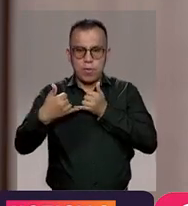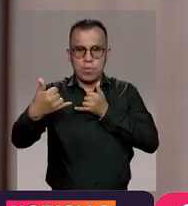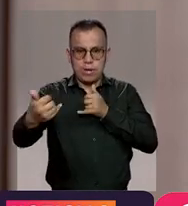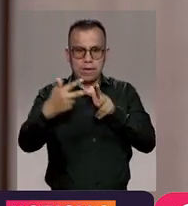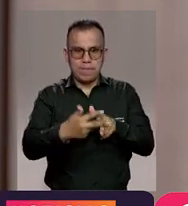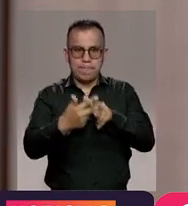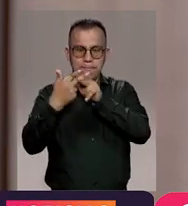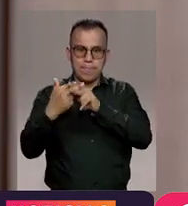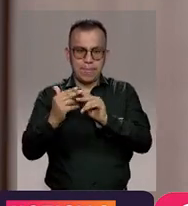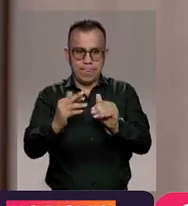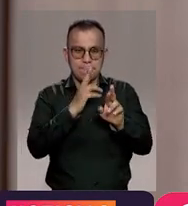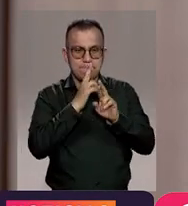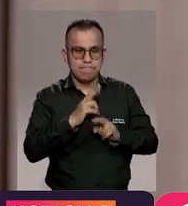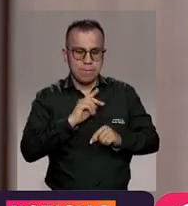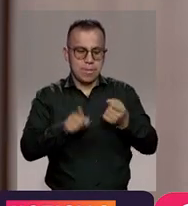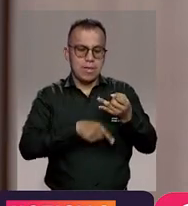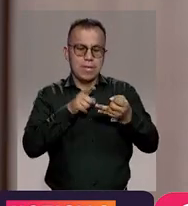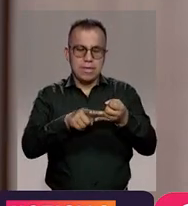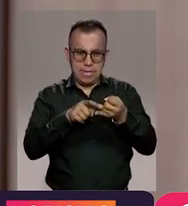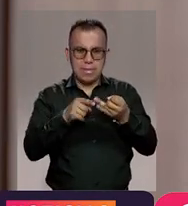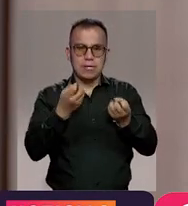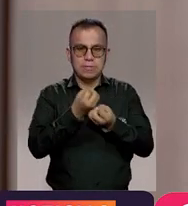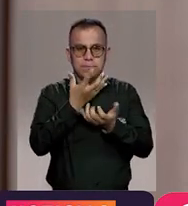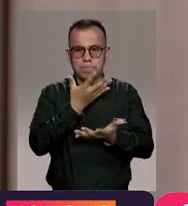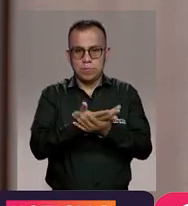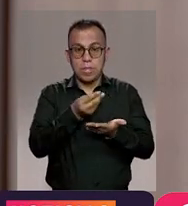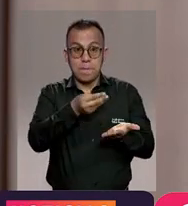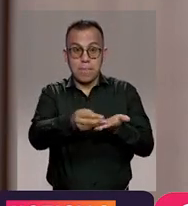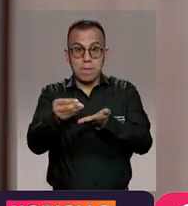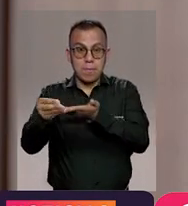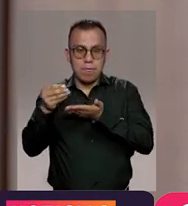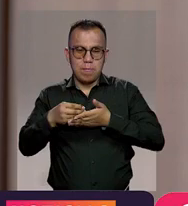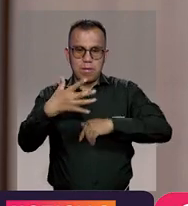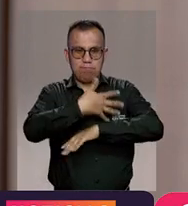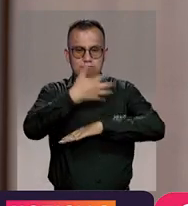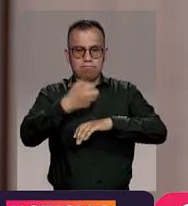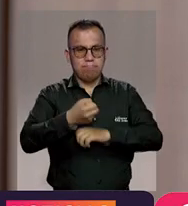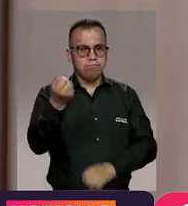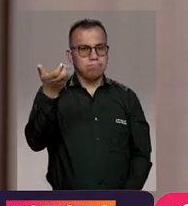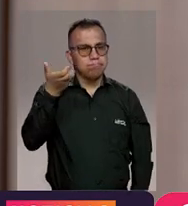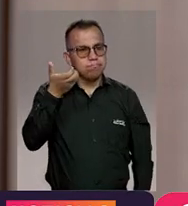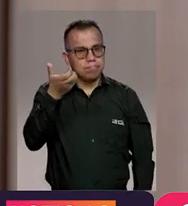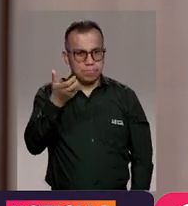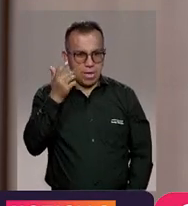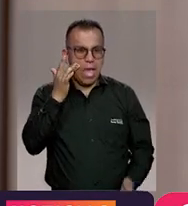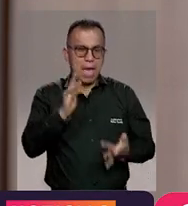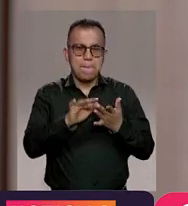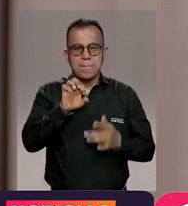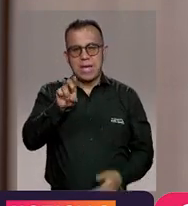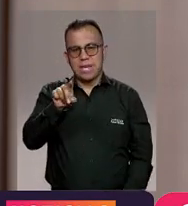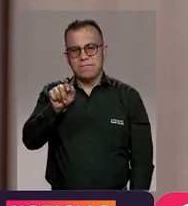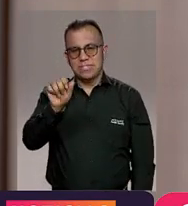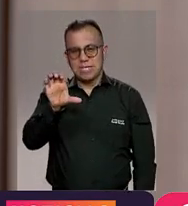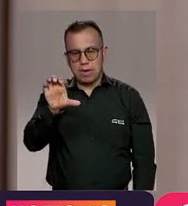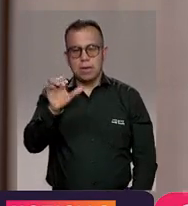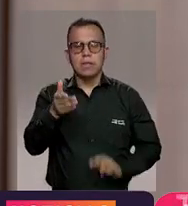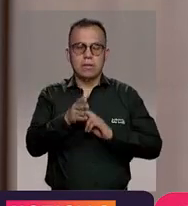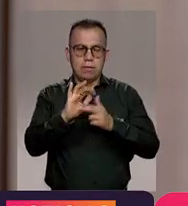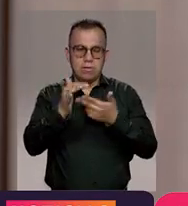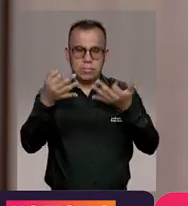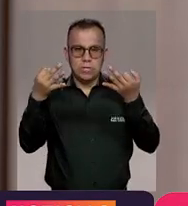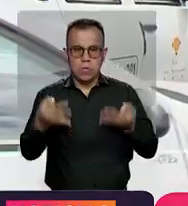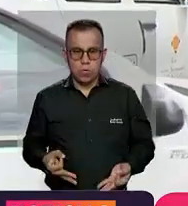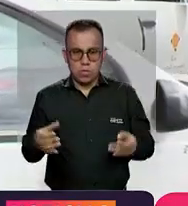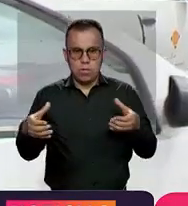crédito Transporte Responde y el esquema de presunción de costos con la unidad de gestión de pensiones y para fiscales, para normalizar la cartera de